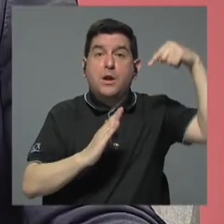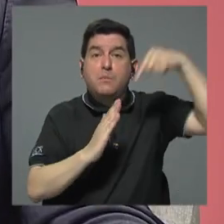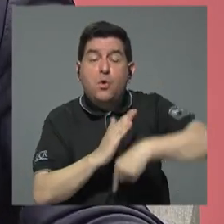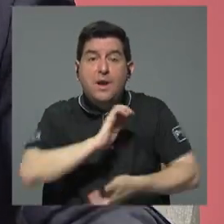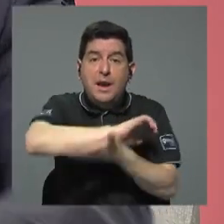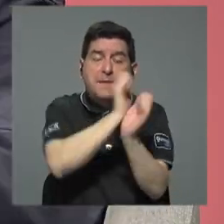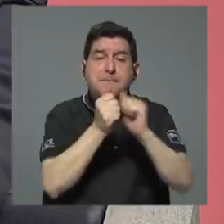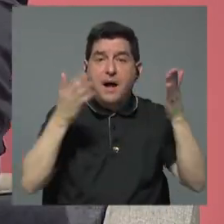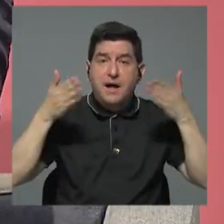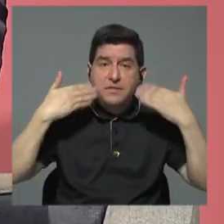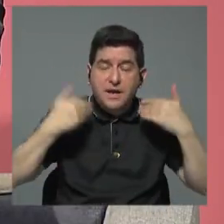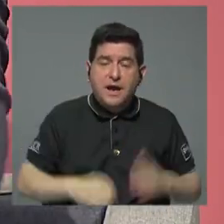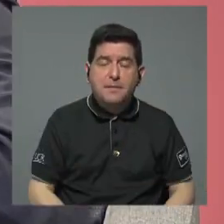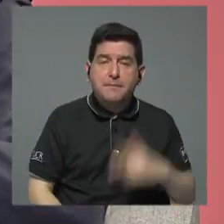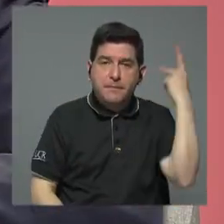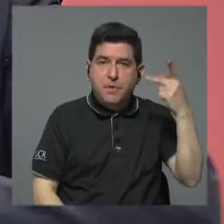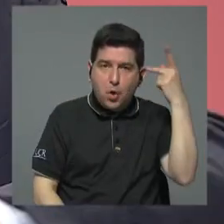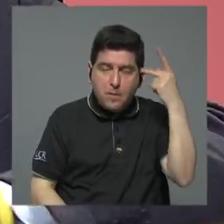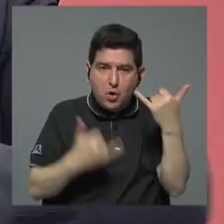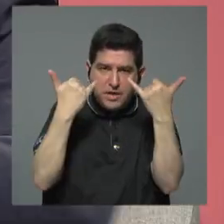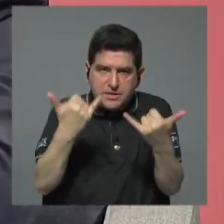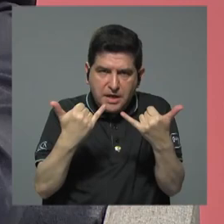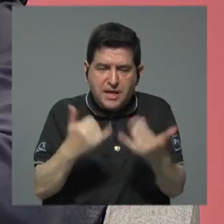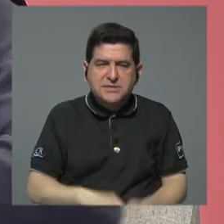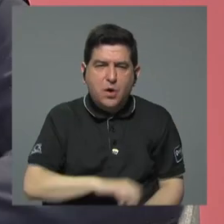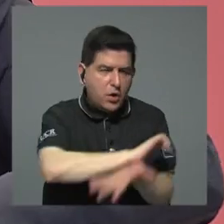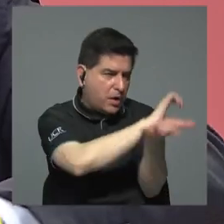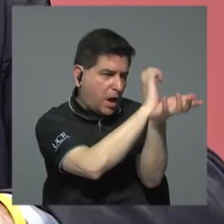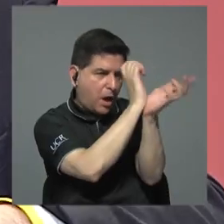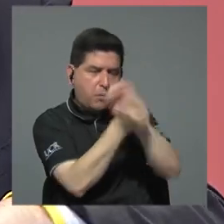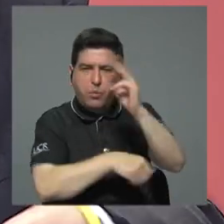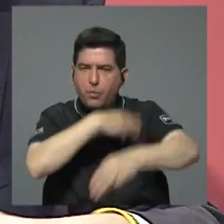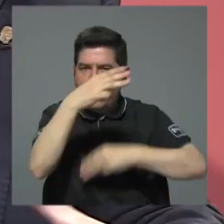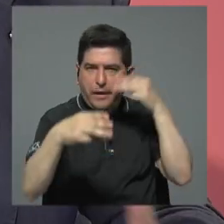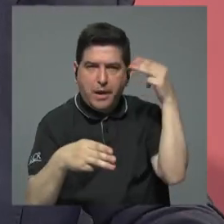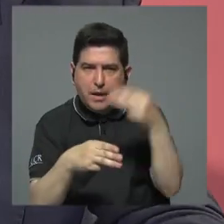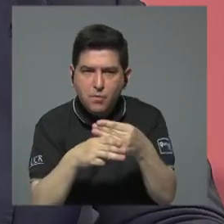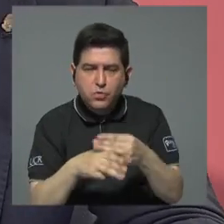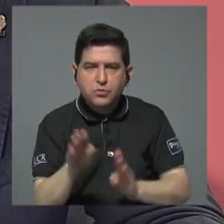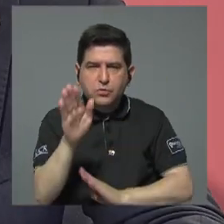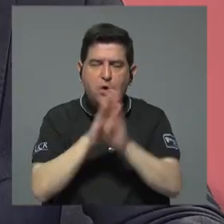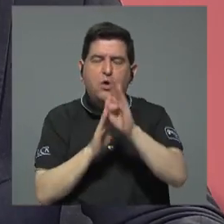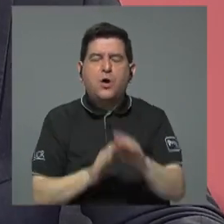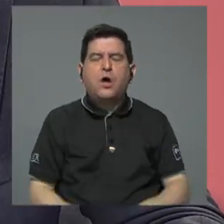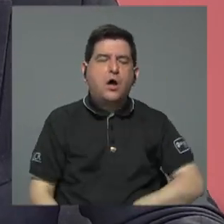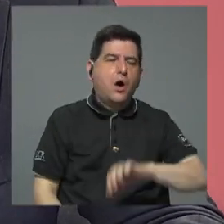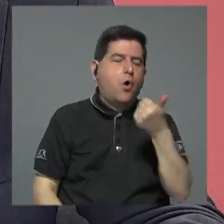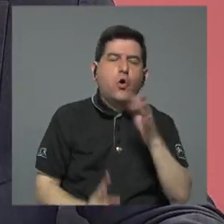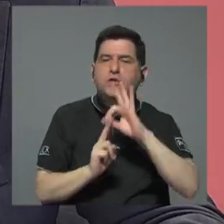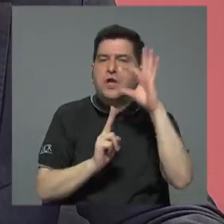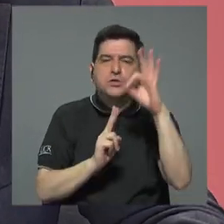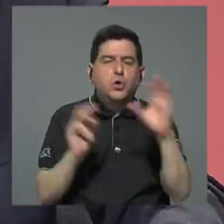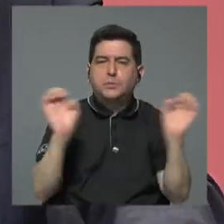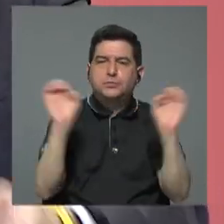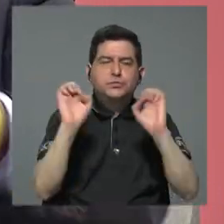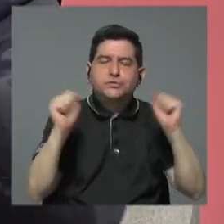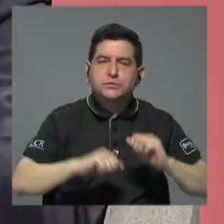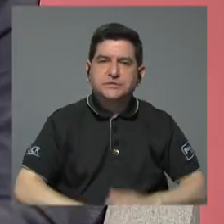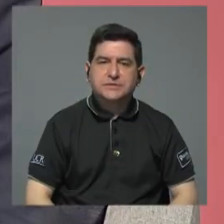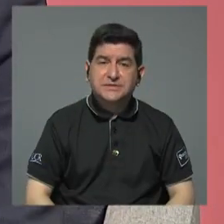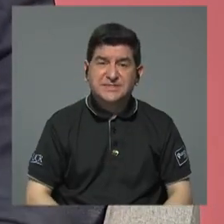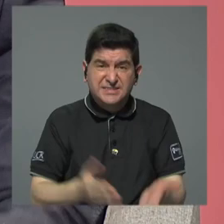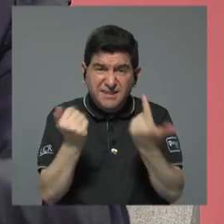del cambio climático y que las políticas están girando a nivel mundial hacia el desarrollo de fuentes alternativas de energía.